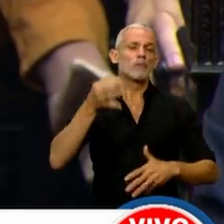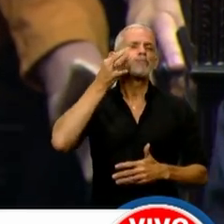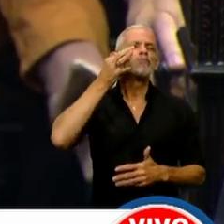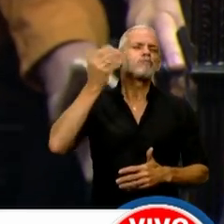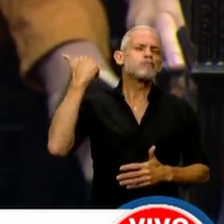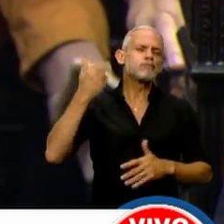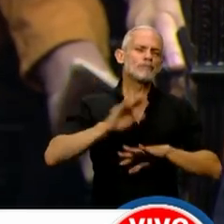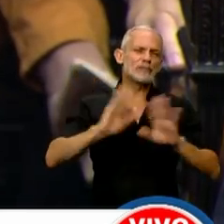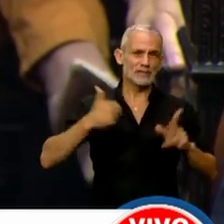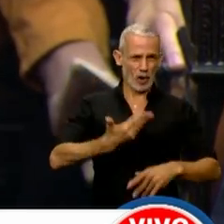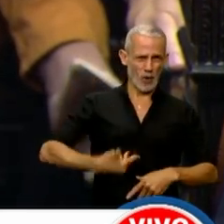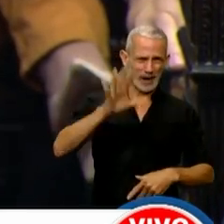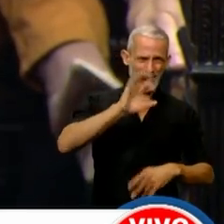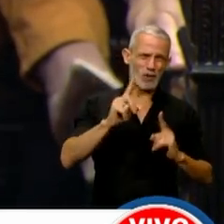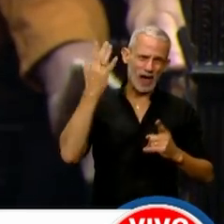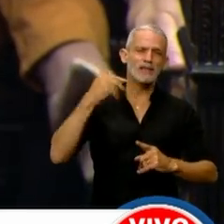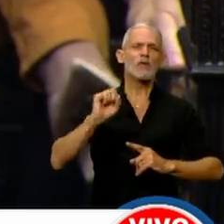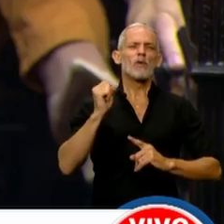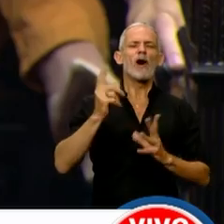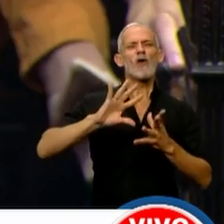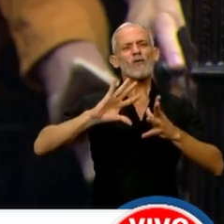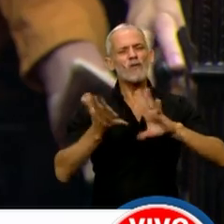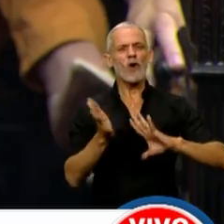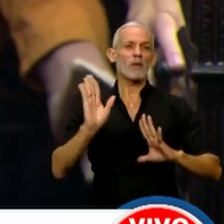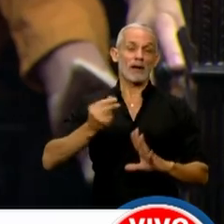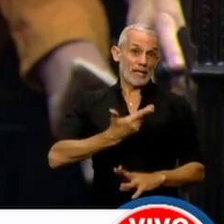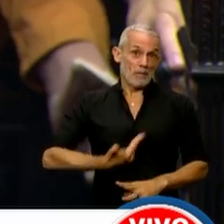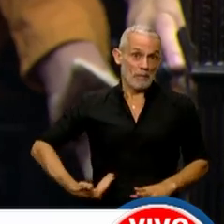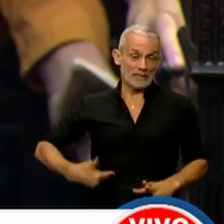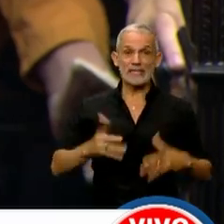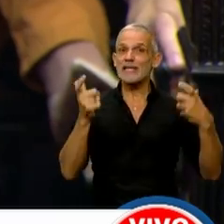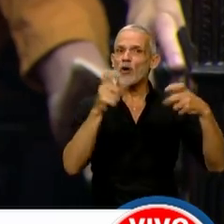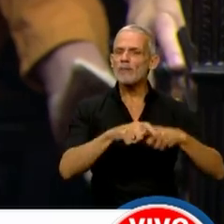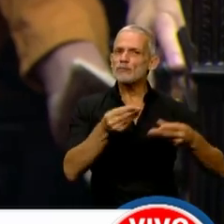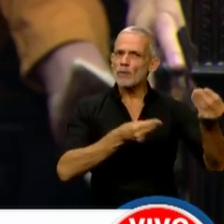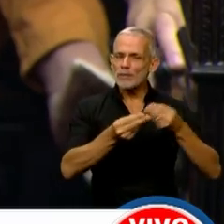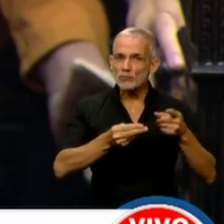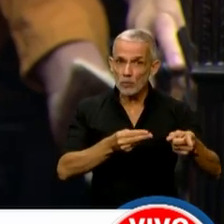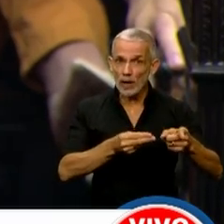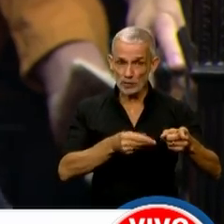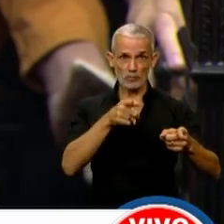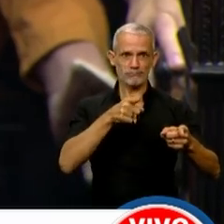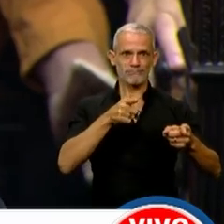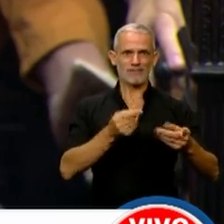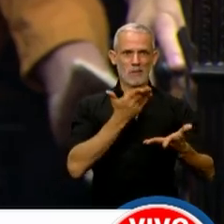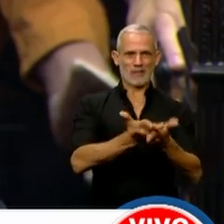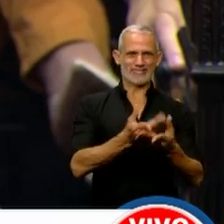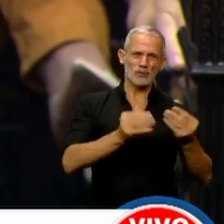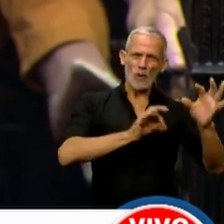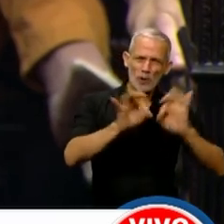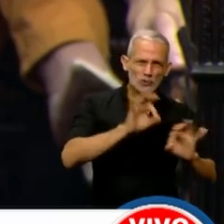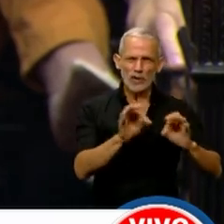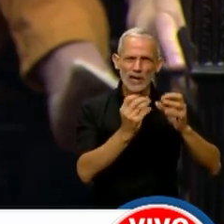también como gobernador el estilo es que el presidente de la comisión de presupuesto que es el que presentó el proyecto